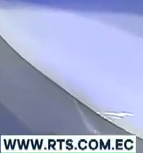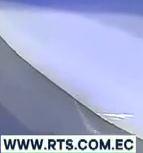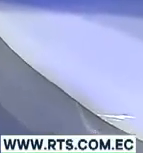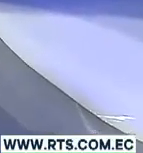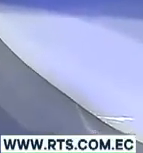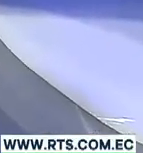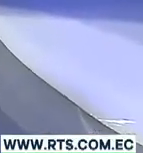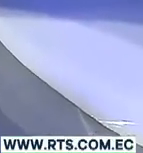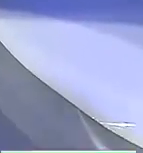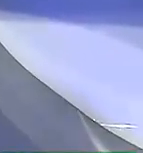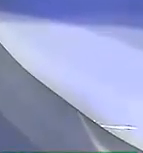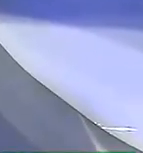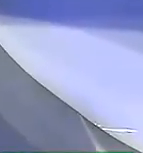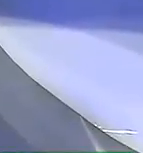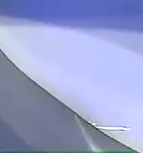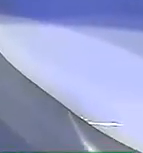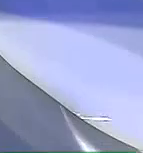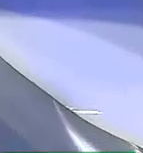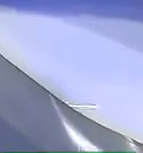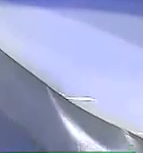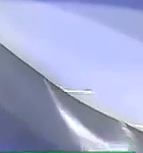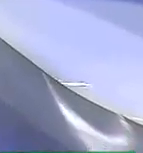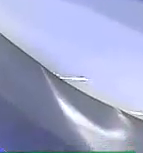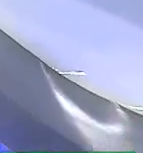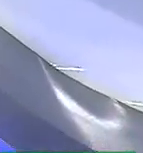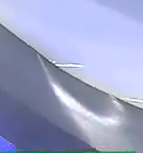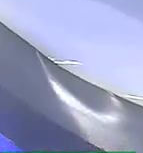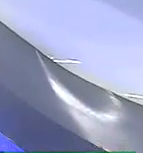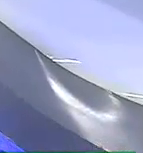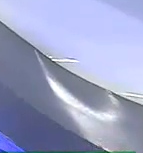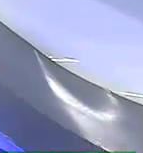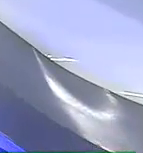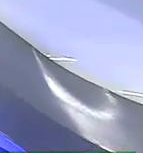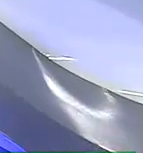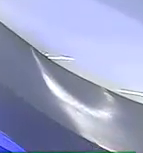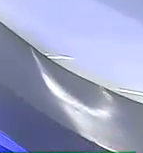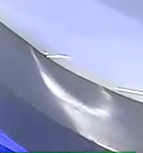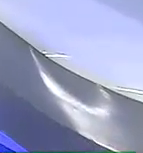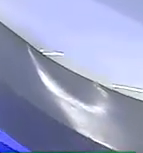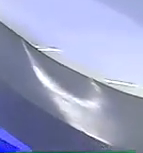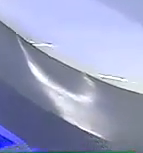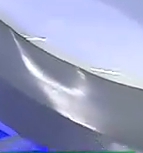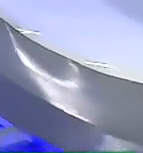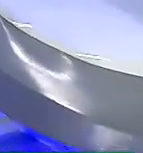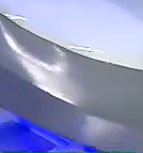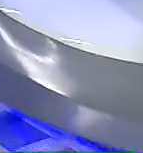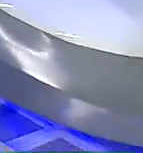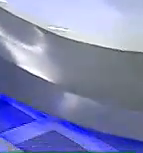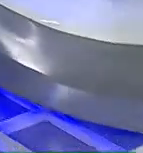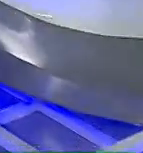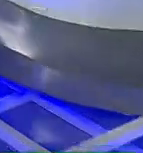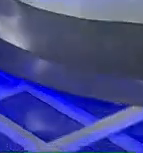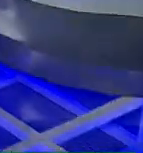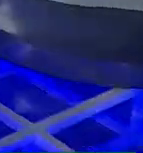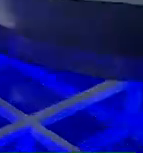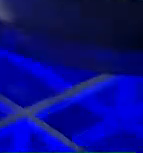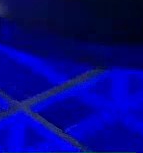www.rts.com.es. RTS más cerca de ti. Enseguida, nuestro programa deportivo Copa. Buenas noches.